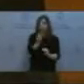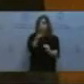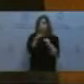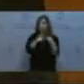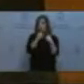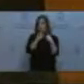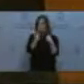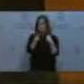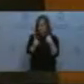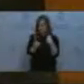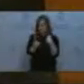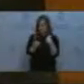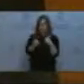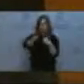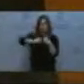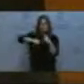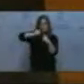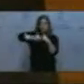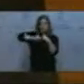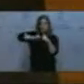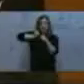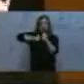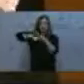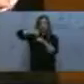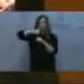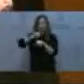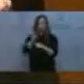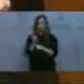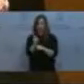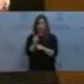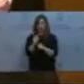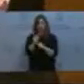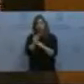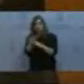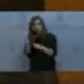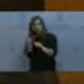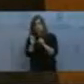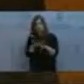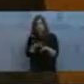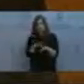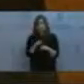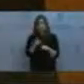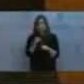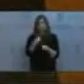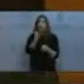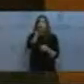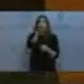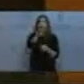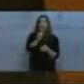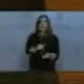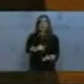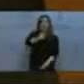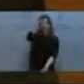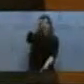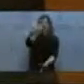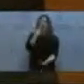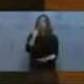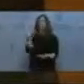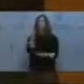almacenadas unas encima de otras. Y, por último, en cuanto a la fracción resto, el vertedero, dicen que 2,1 millones de metros